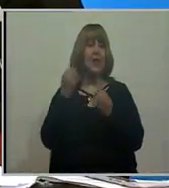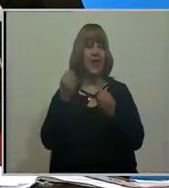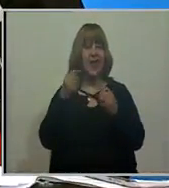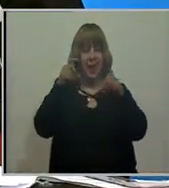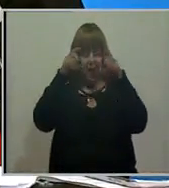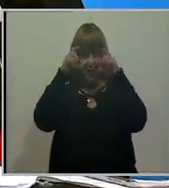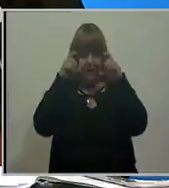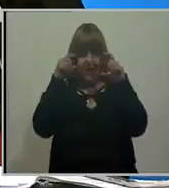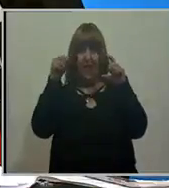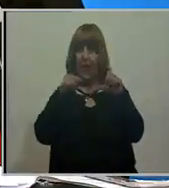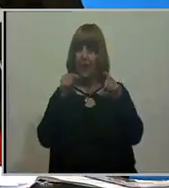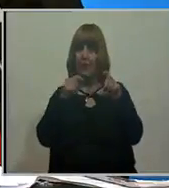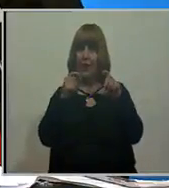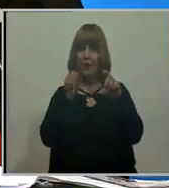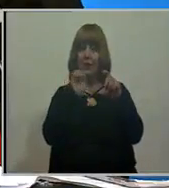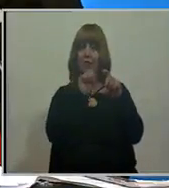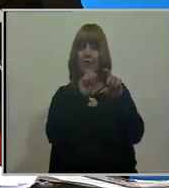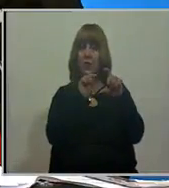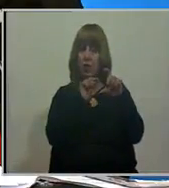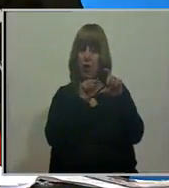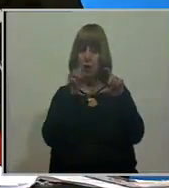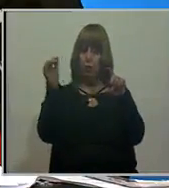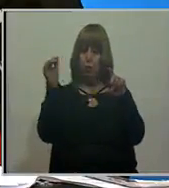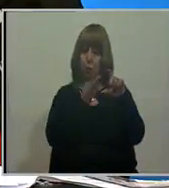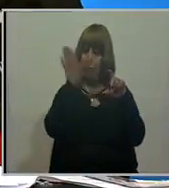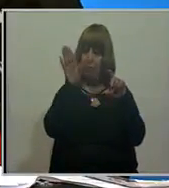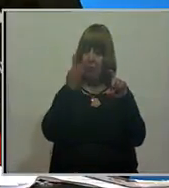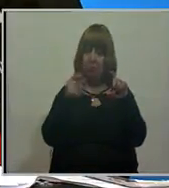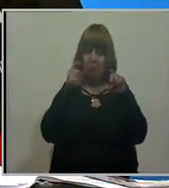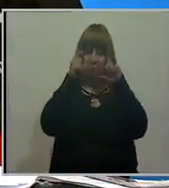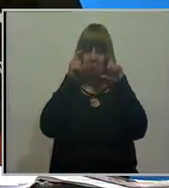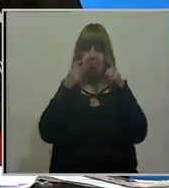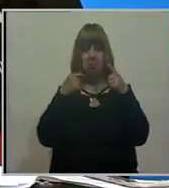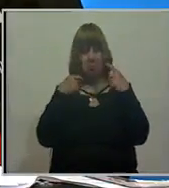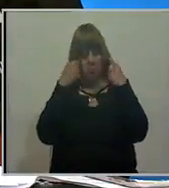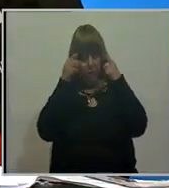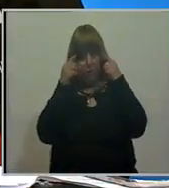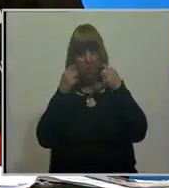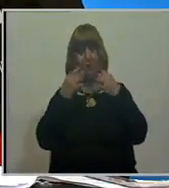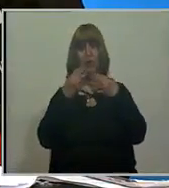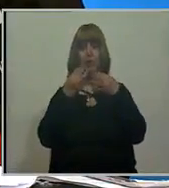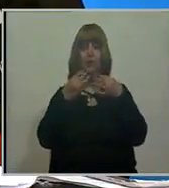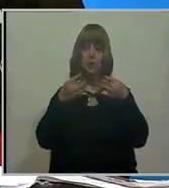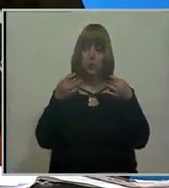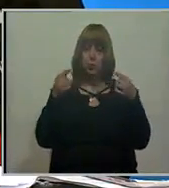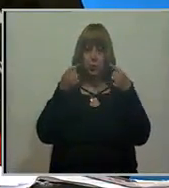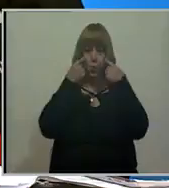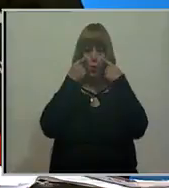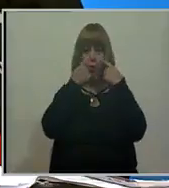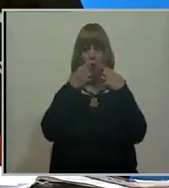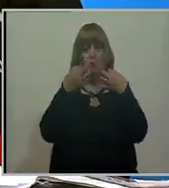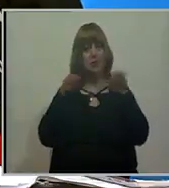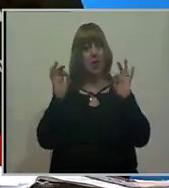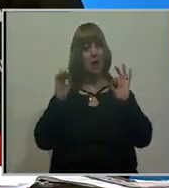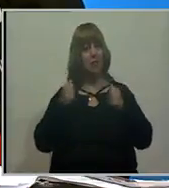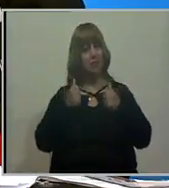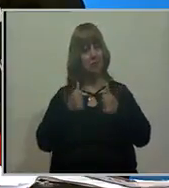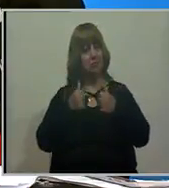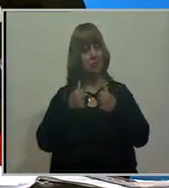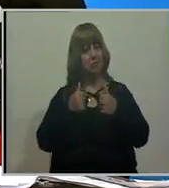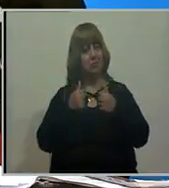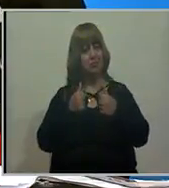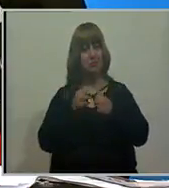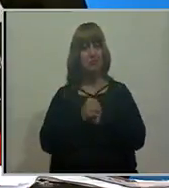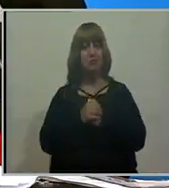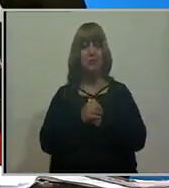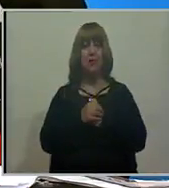uso Ferac Blue Blocking, que me recomendó don Eduardo Latino y su gente. Muy bien, porque posee, además del tradicional antirreflejo, el extraordinario filtro para